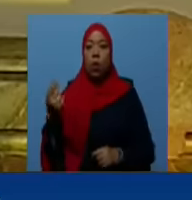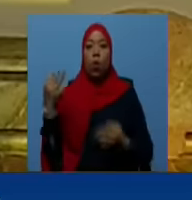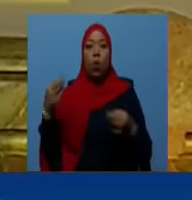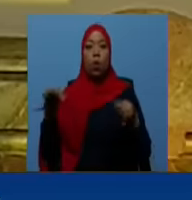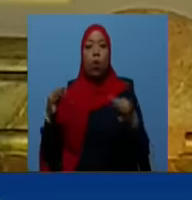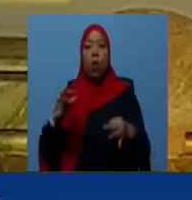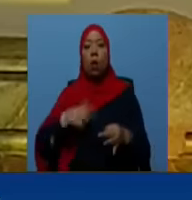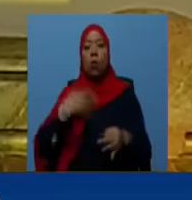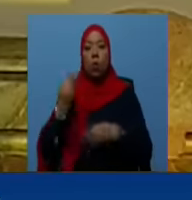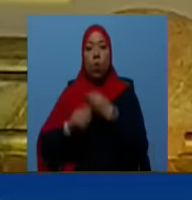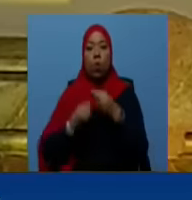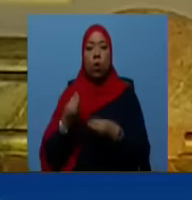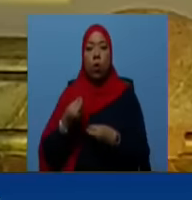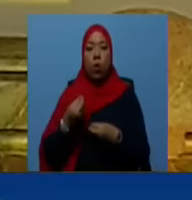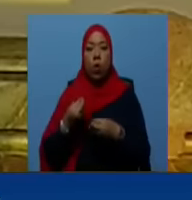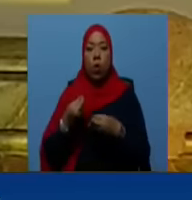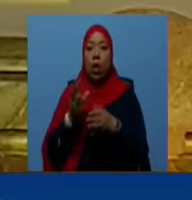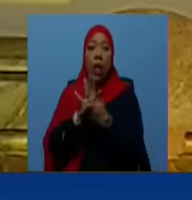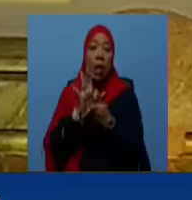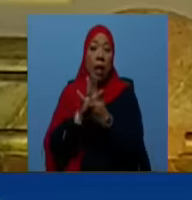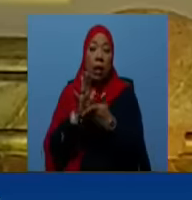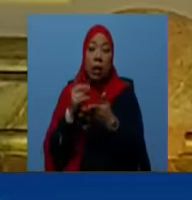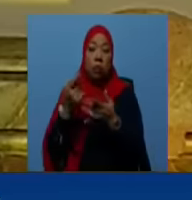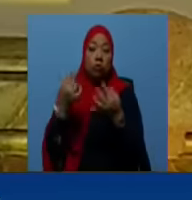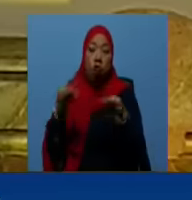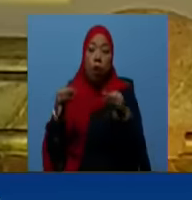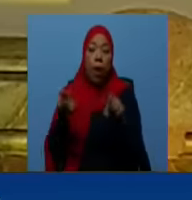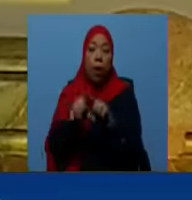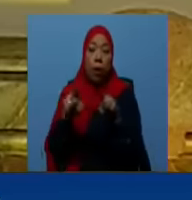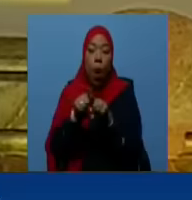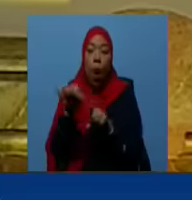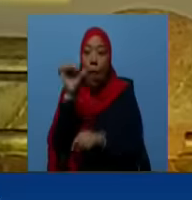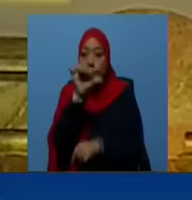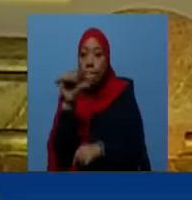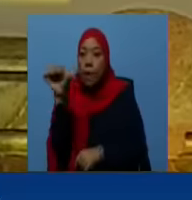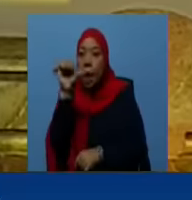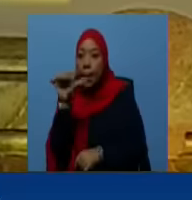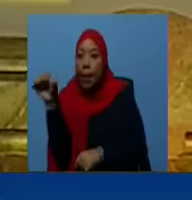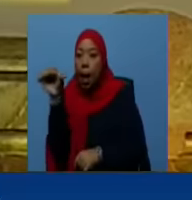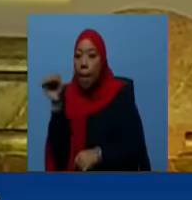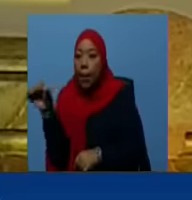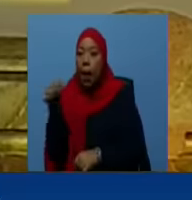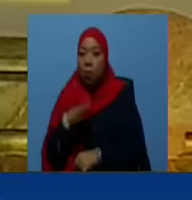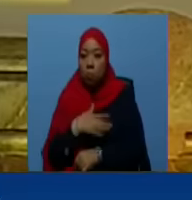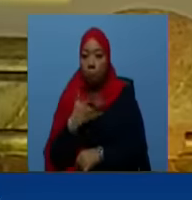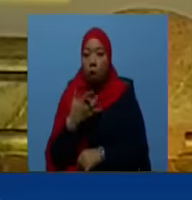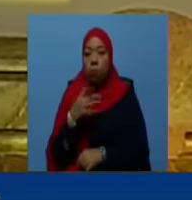Prácticamente puedo decir que no tuvo perturbaciones. Casi que puedo decir eso, ¿verdad?